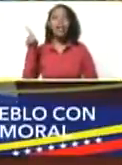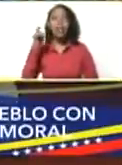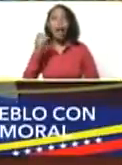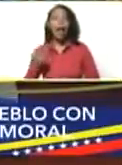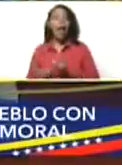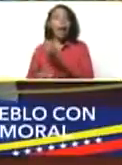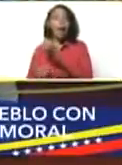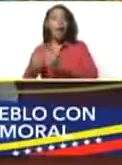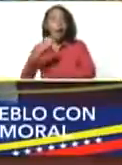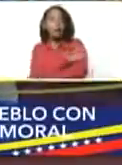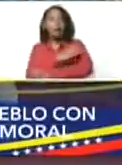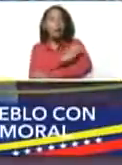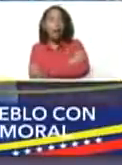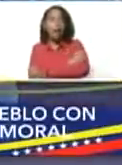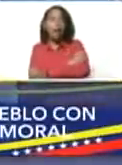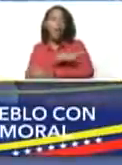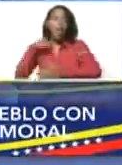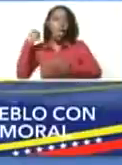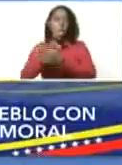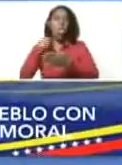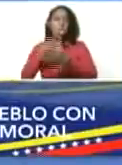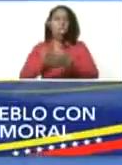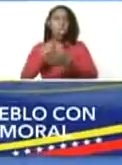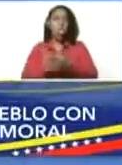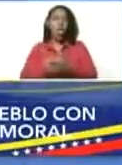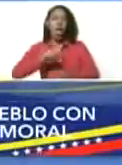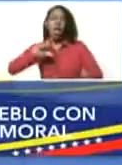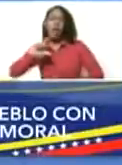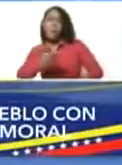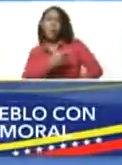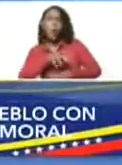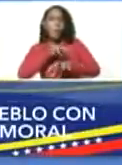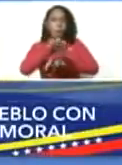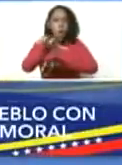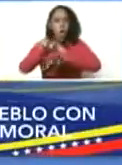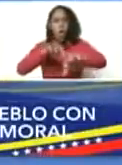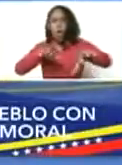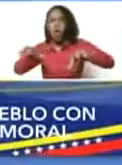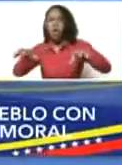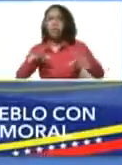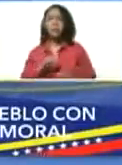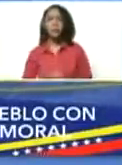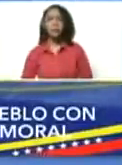arrogante, egocentrista, divisionista.